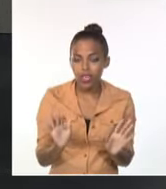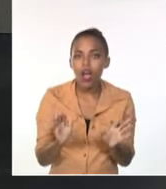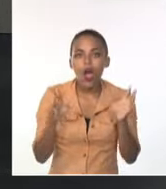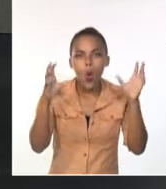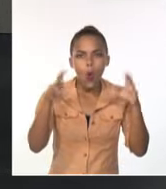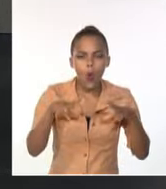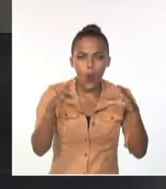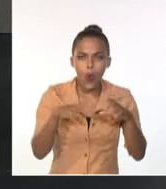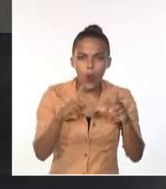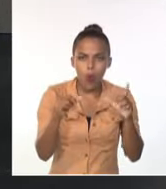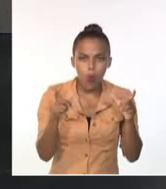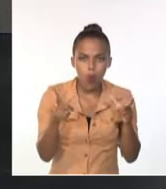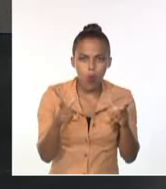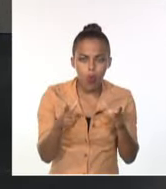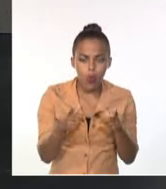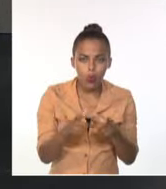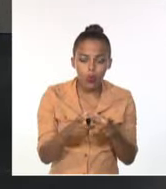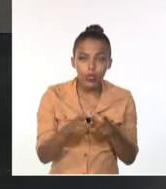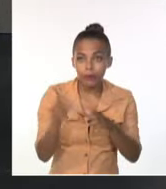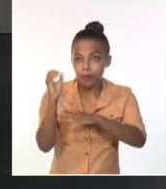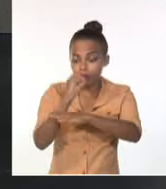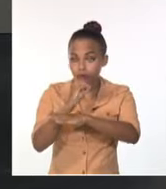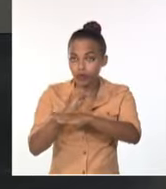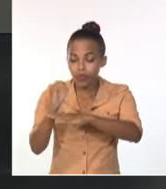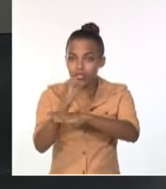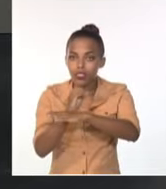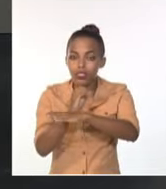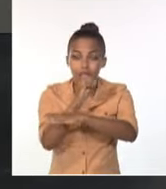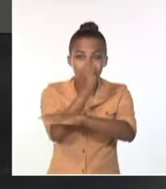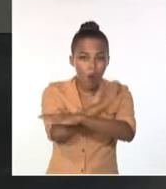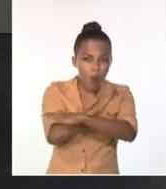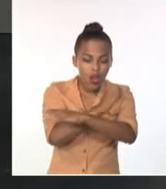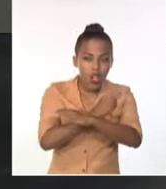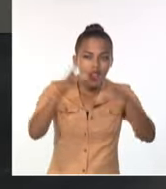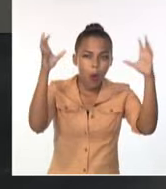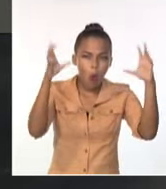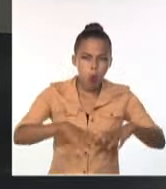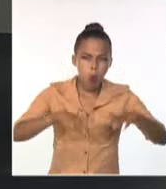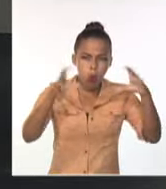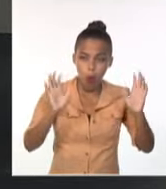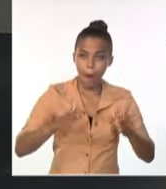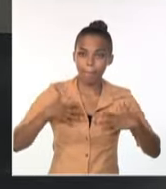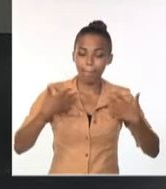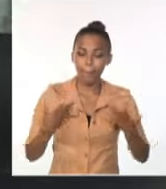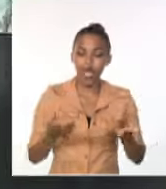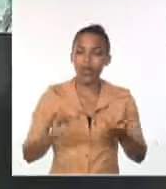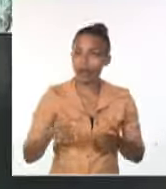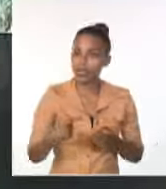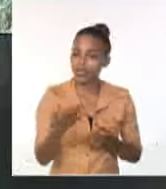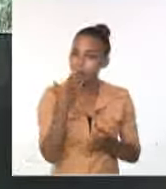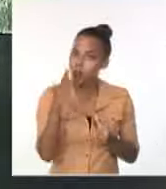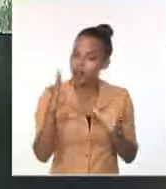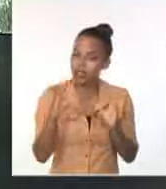la parte occidental aumenta en el Oriente del país por la hda Tropical así que hasta mañana y pasen con ustedes un día muy